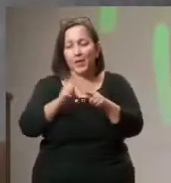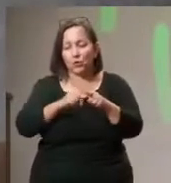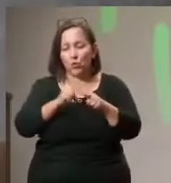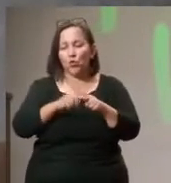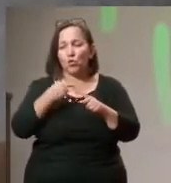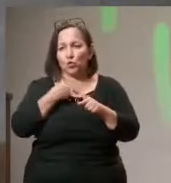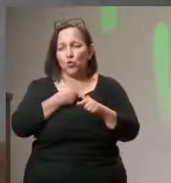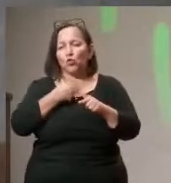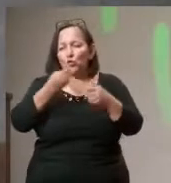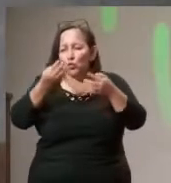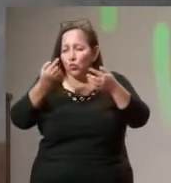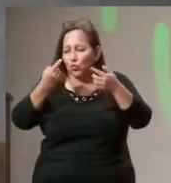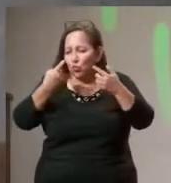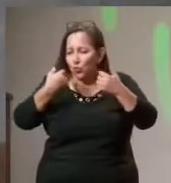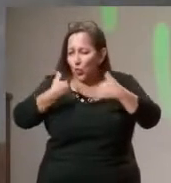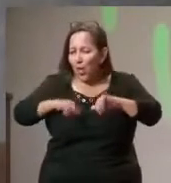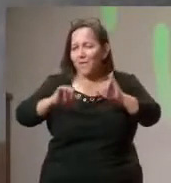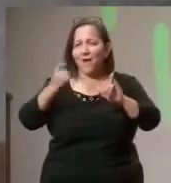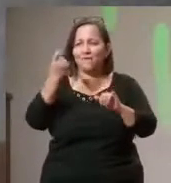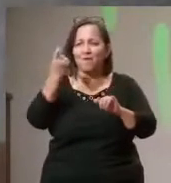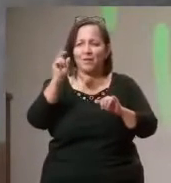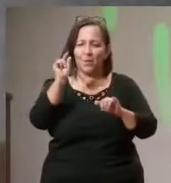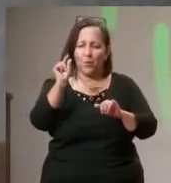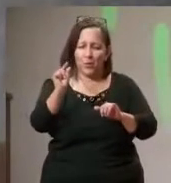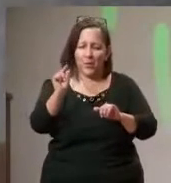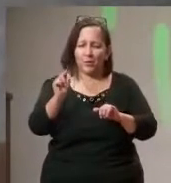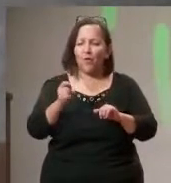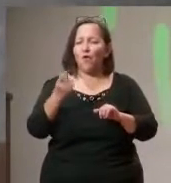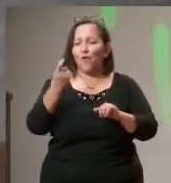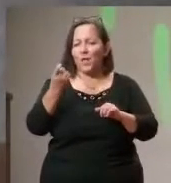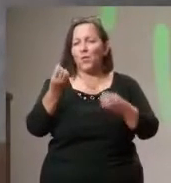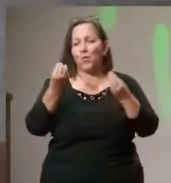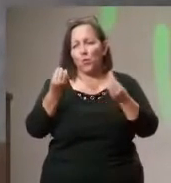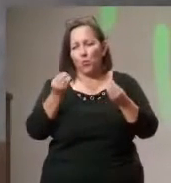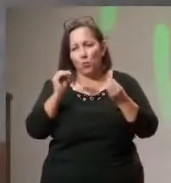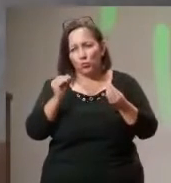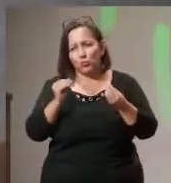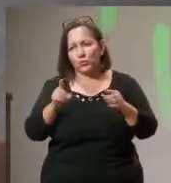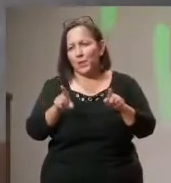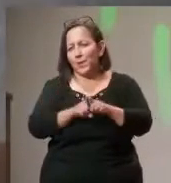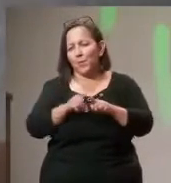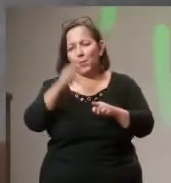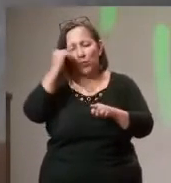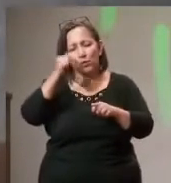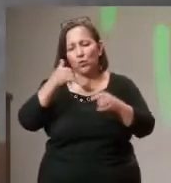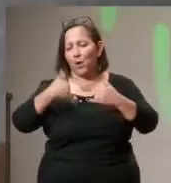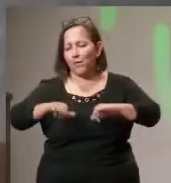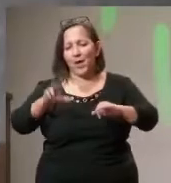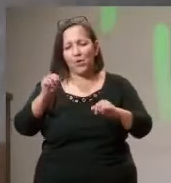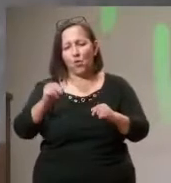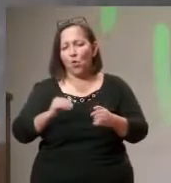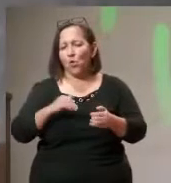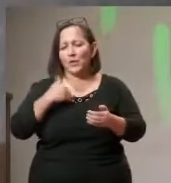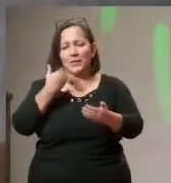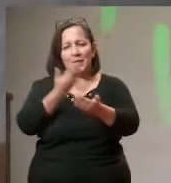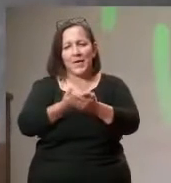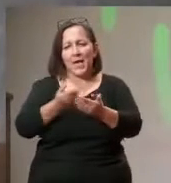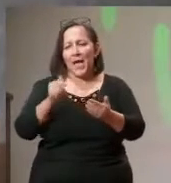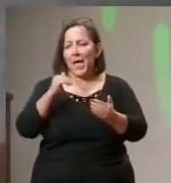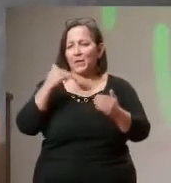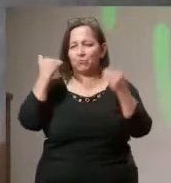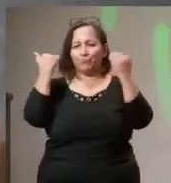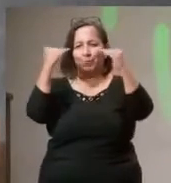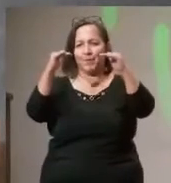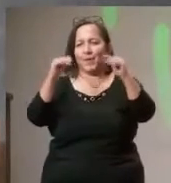ese reto, ¿verdad? En nitrógeno amoniacal, en fósforo, las remociones no alcanzan esos niveles. Entonces,